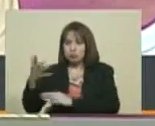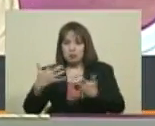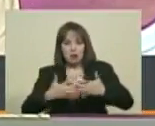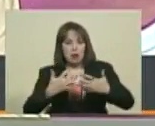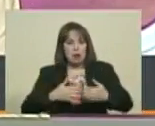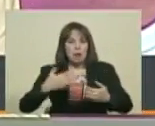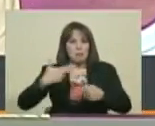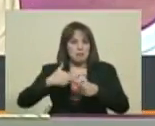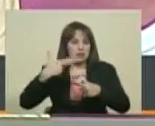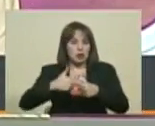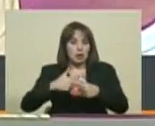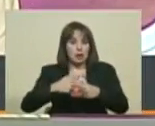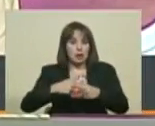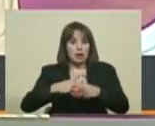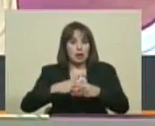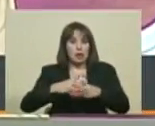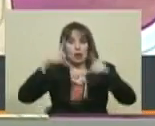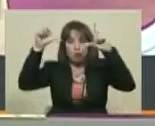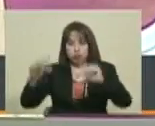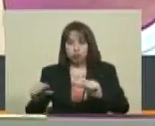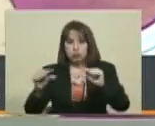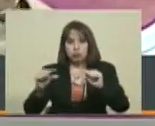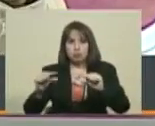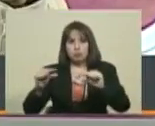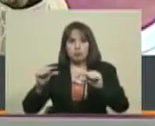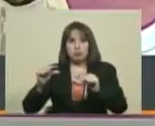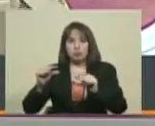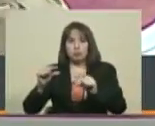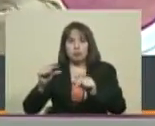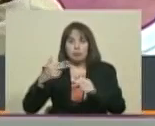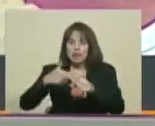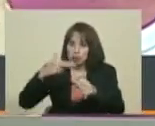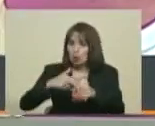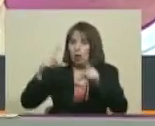para detener la caída abrupta de los precios, yo la hice en enero